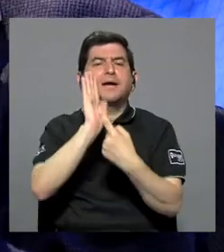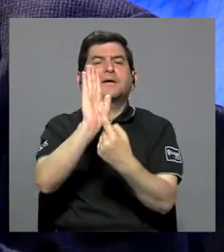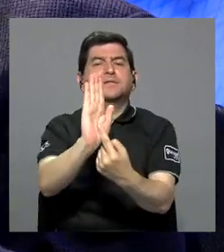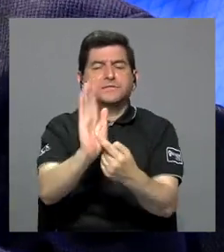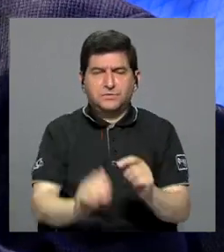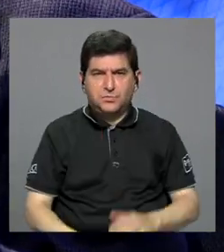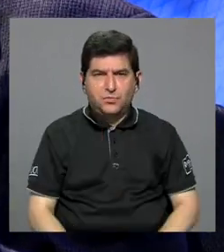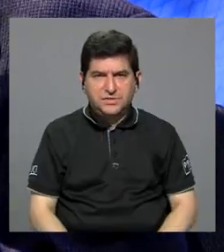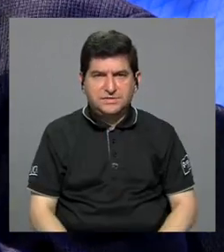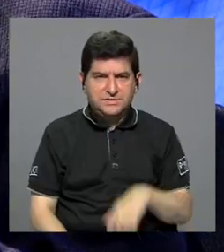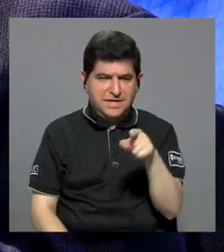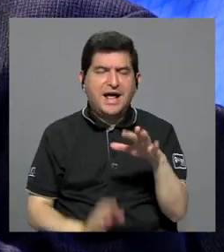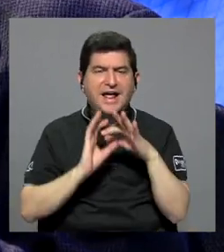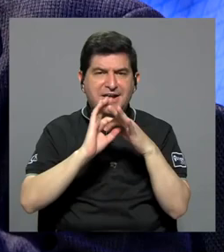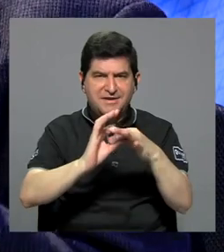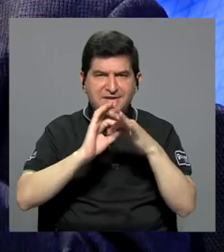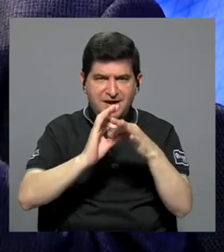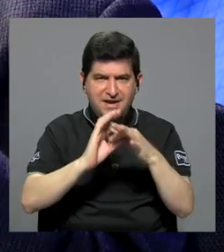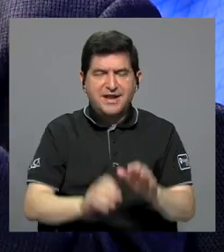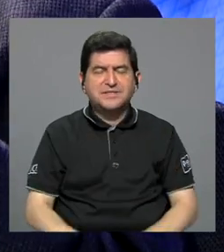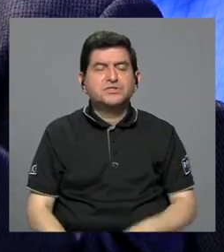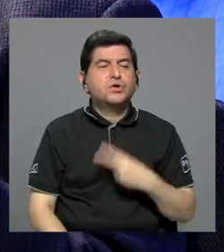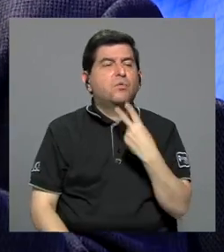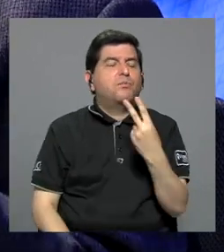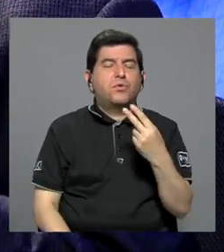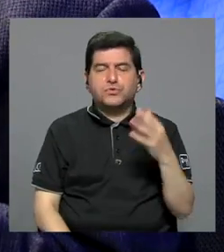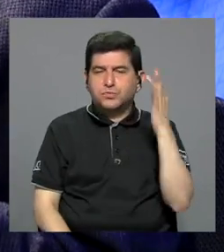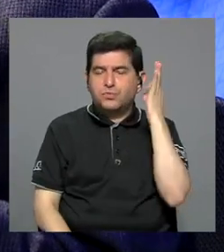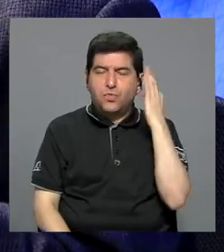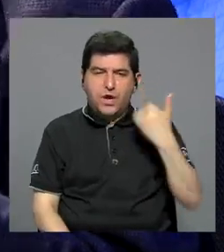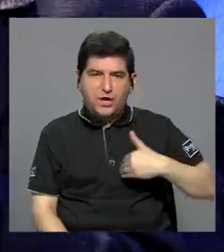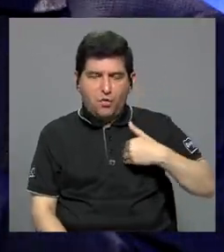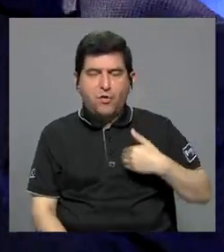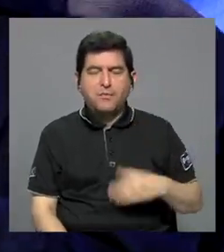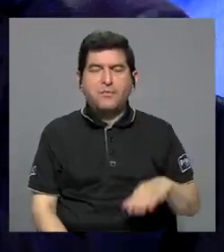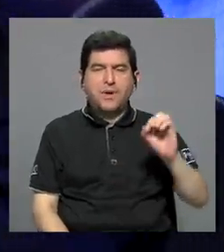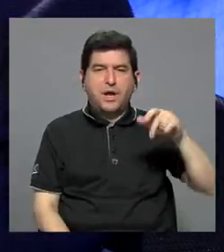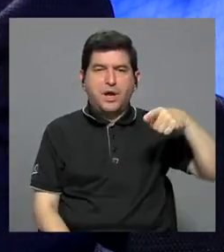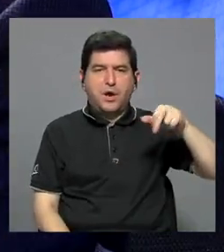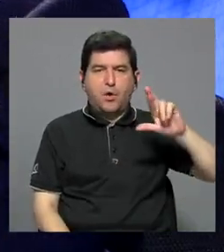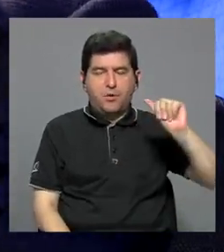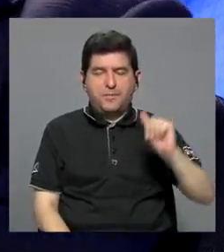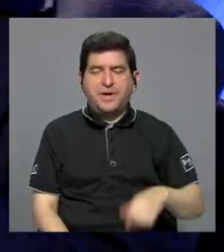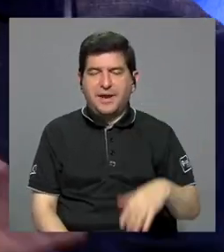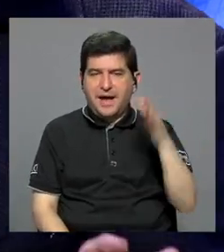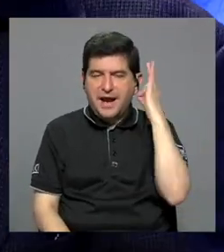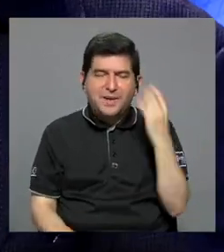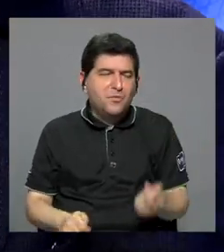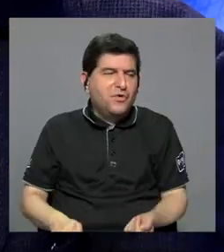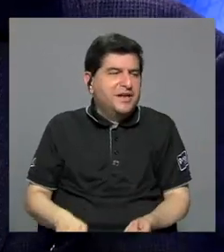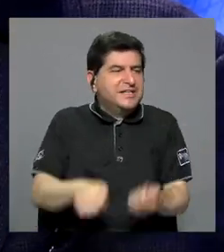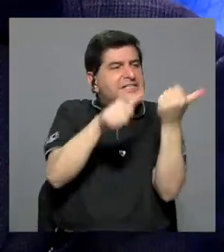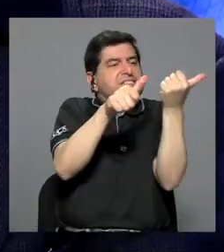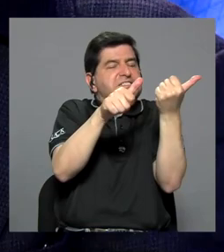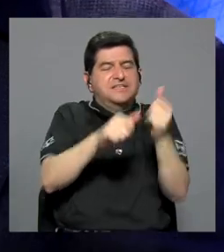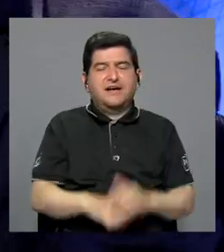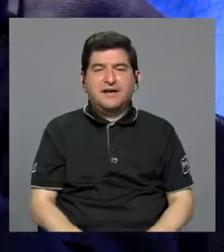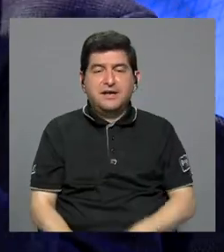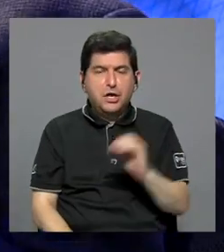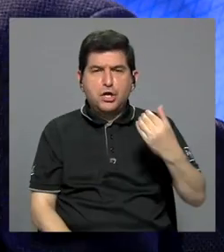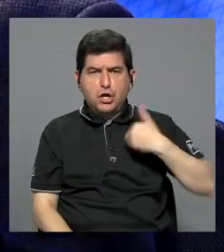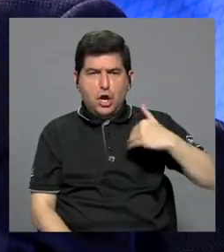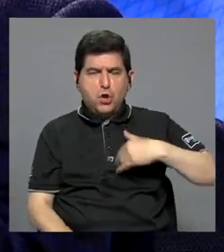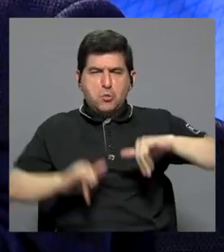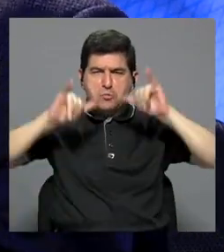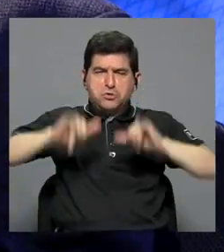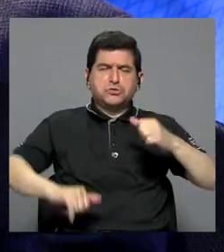presenta la relación de la voz femenina y la masculina en las óperas, ¿verdad? Que la voz femenina es expulsada de alguna manera y